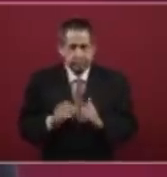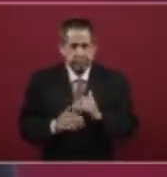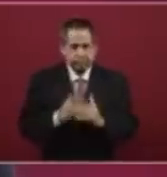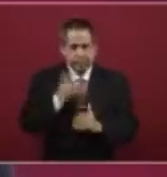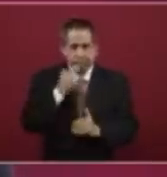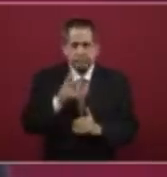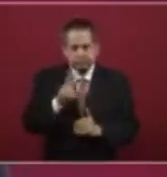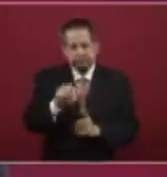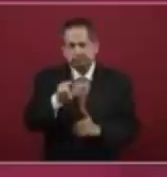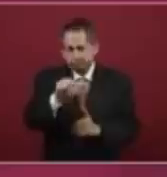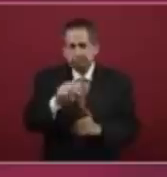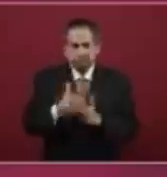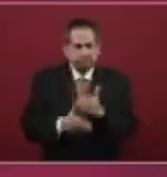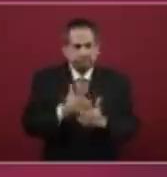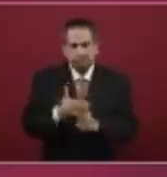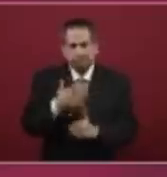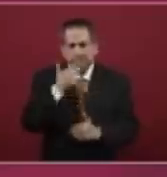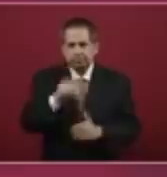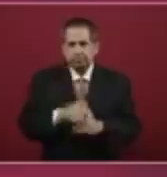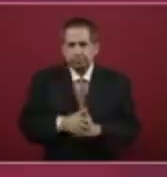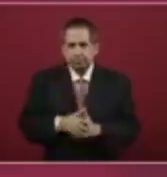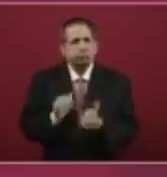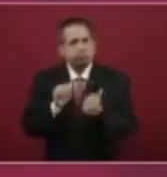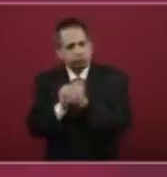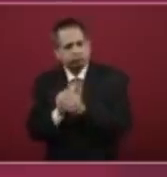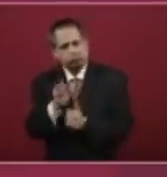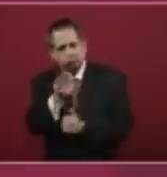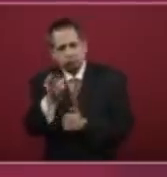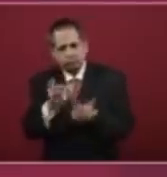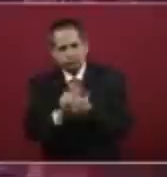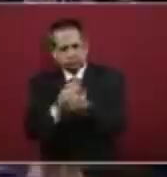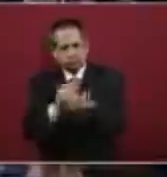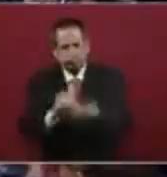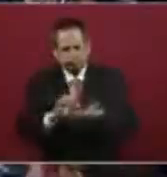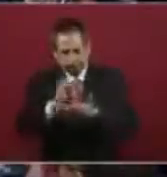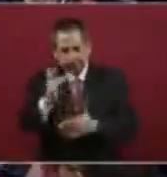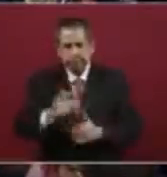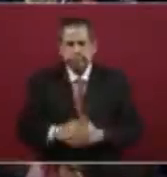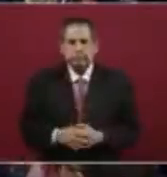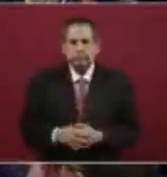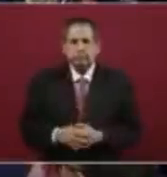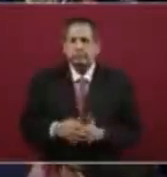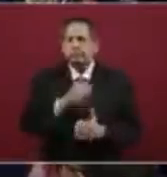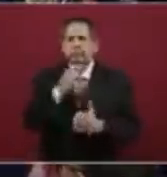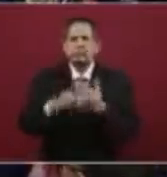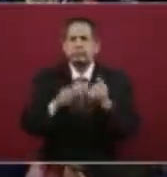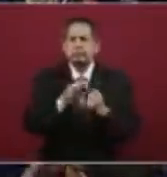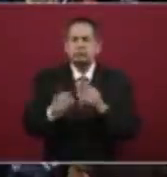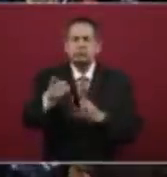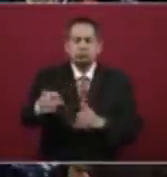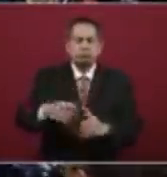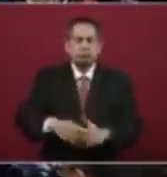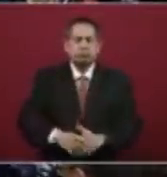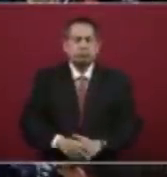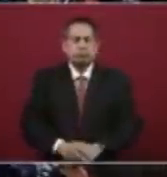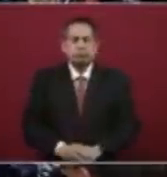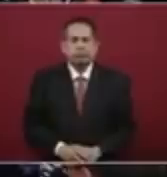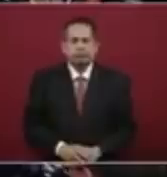ahí vamos. Estamos con usted, presidente. Sí. Gracias. Terminamos contigo.